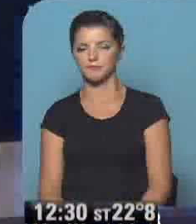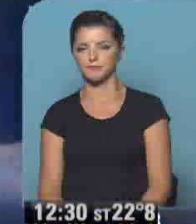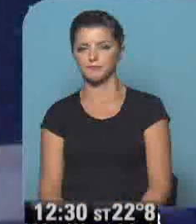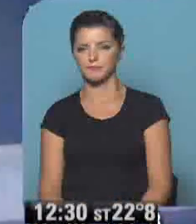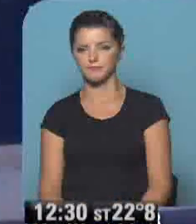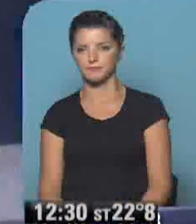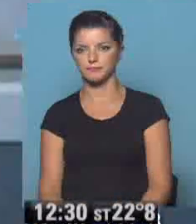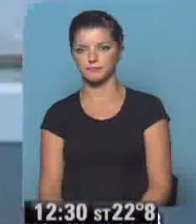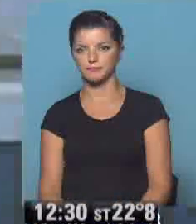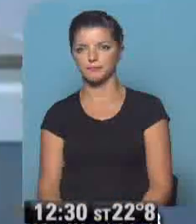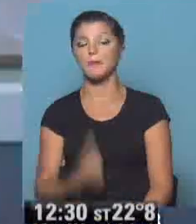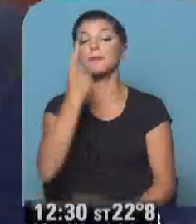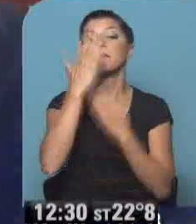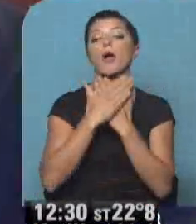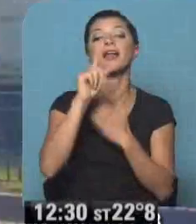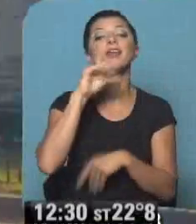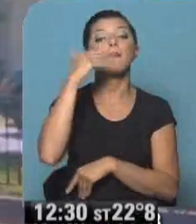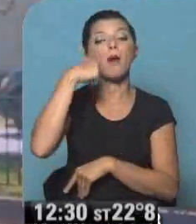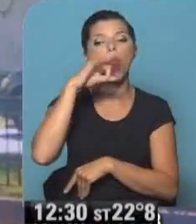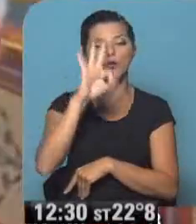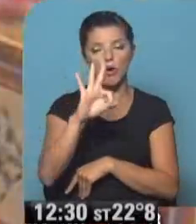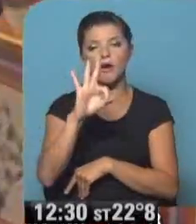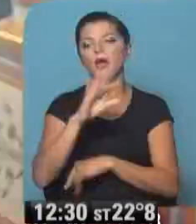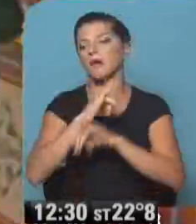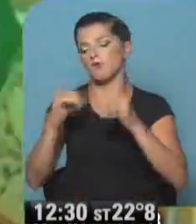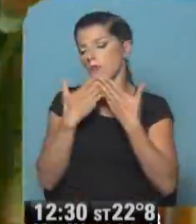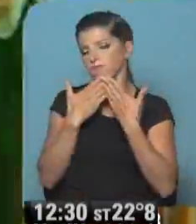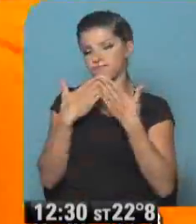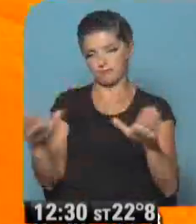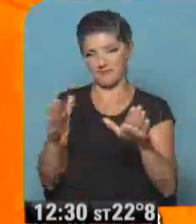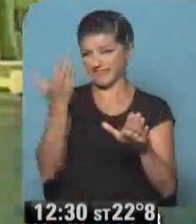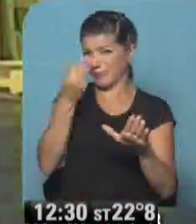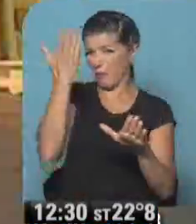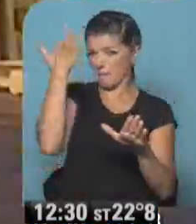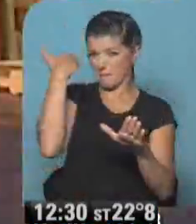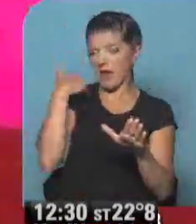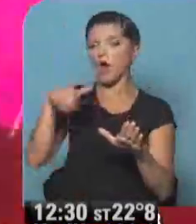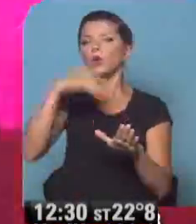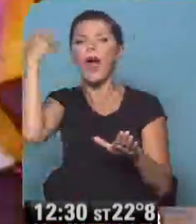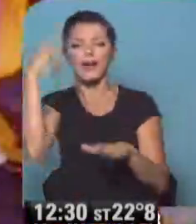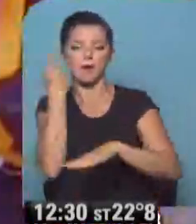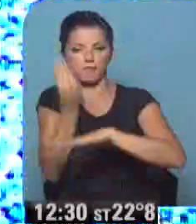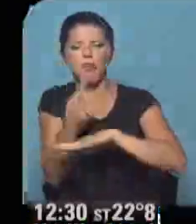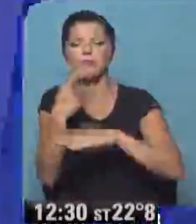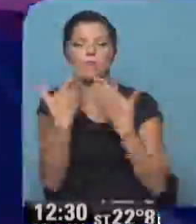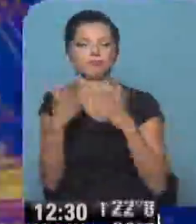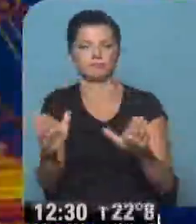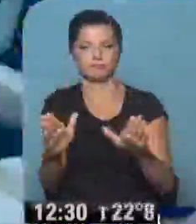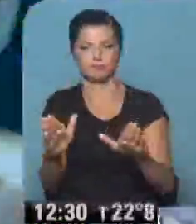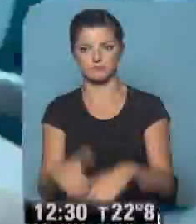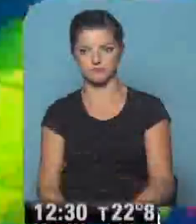El primer ministro libanés Saad Hariri anunció su dimisión de manera sorpresiva el sábado desde Arabia Saudita.